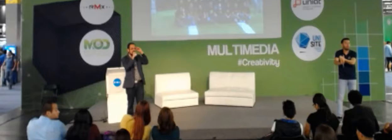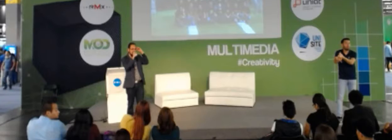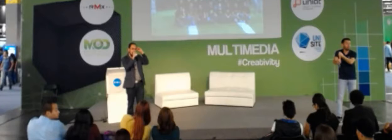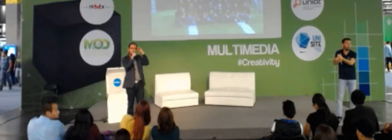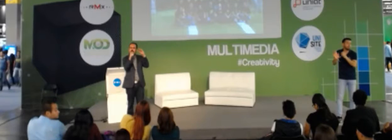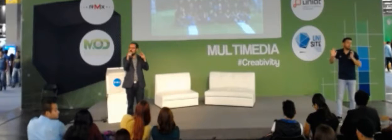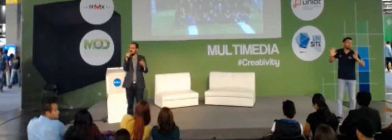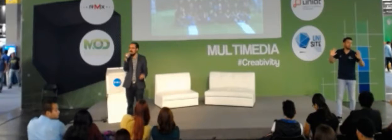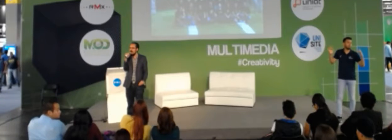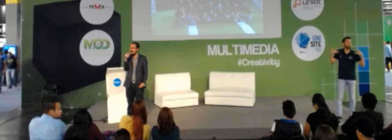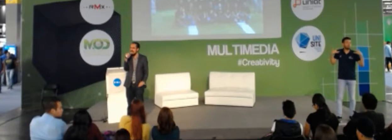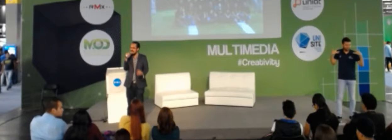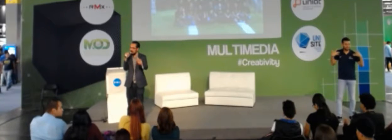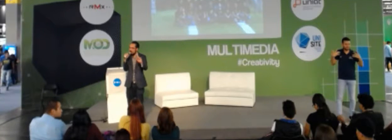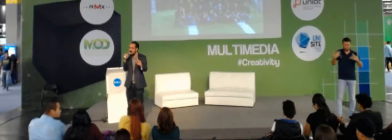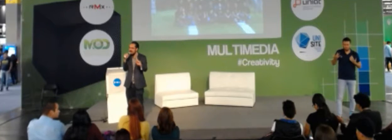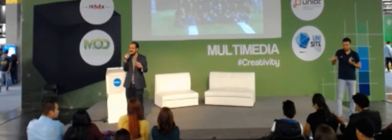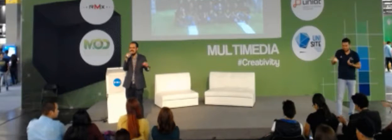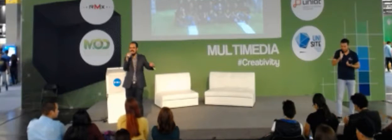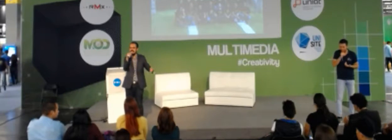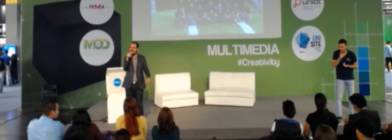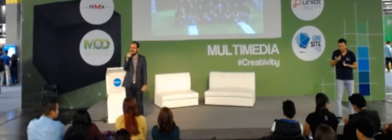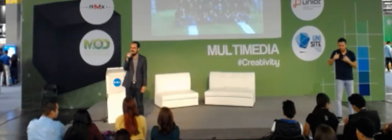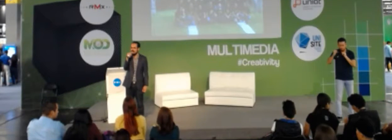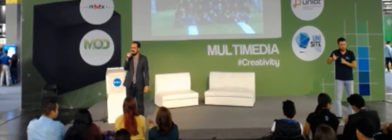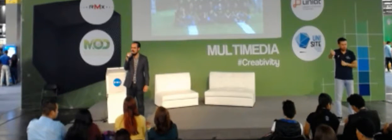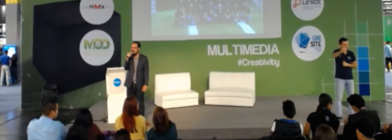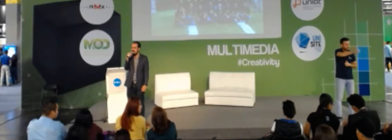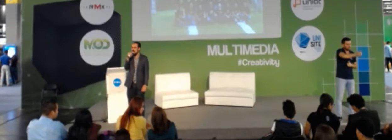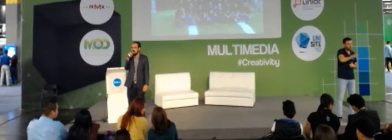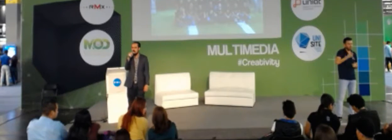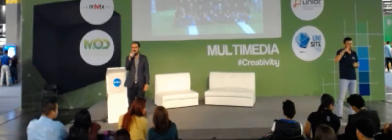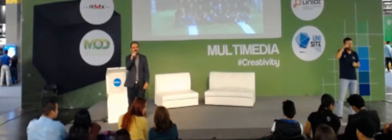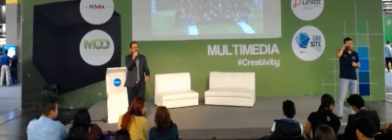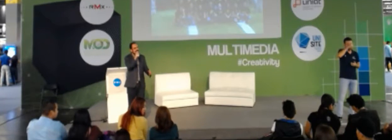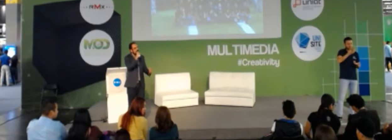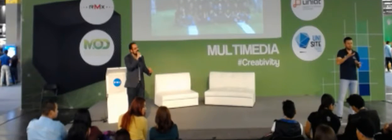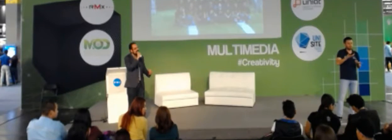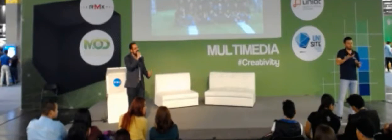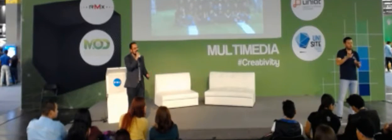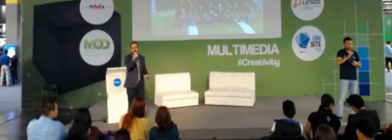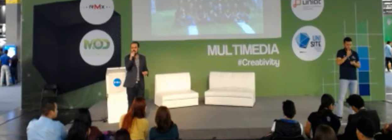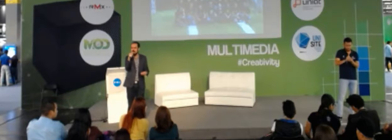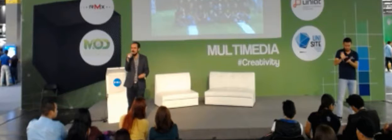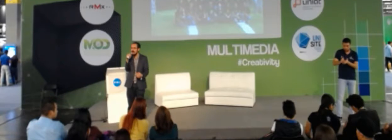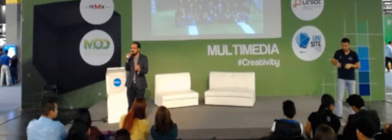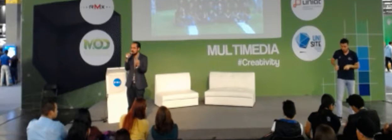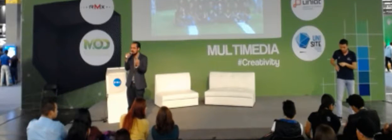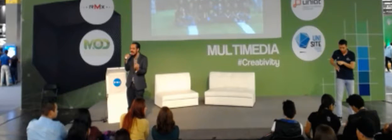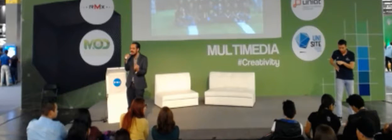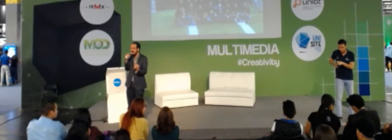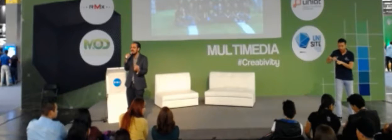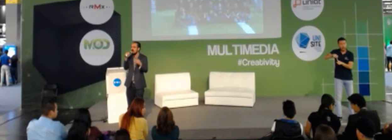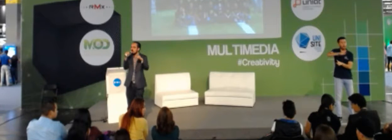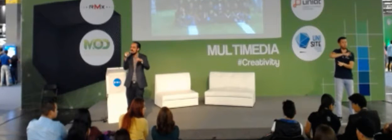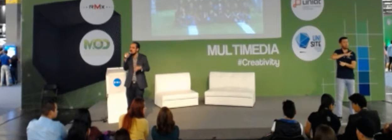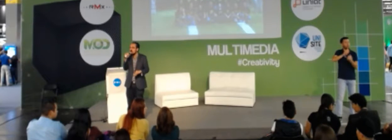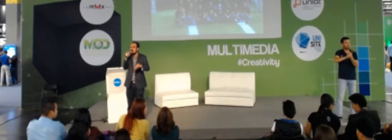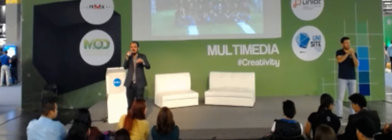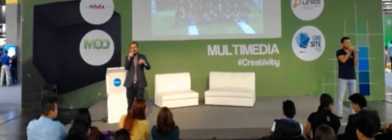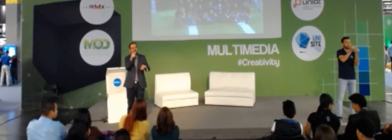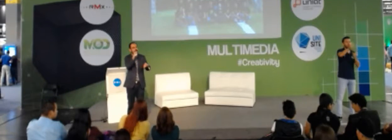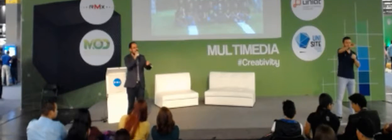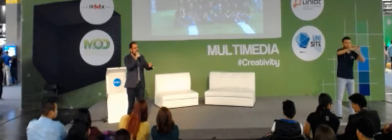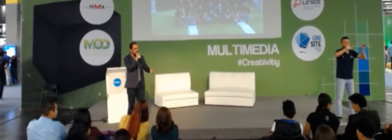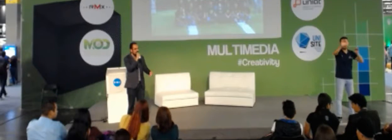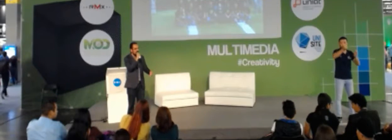entendemos como el problema individual de quien la tiene. Cuando la discapacidad es un problema social de un entorno que